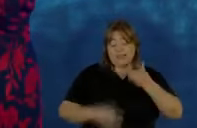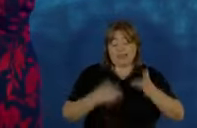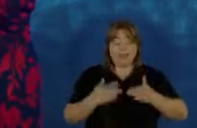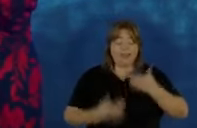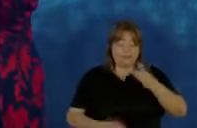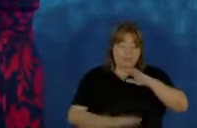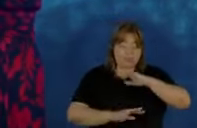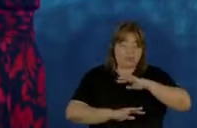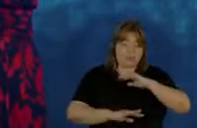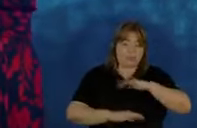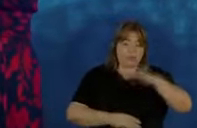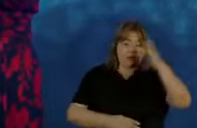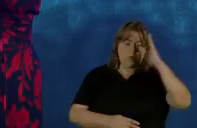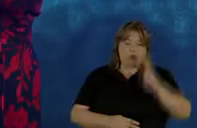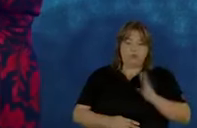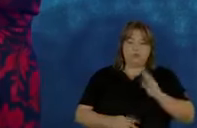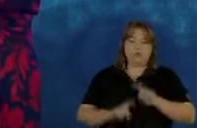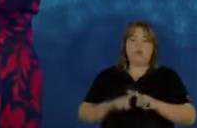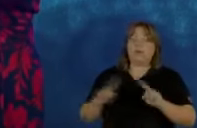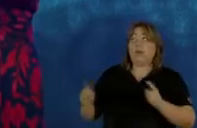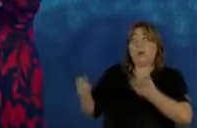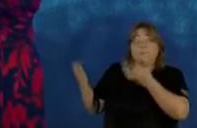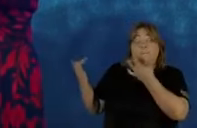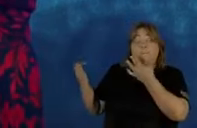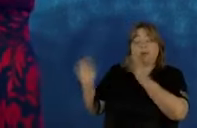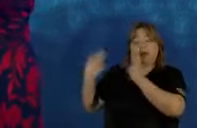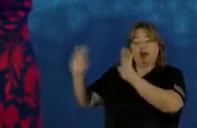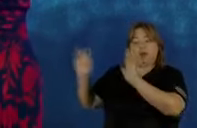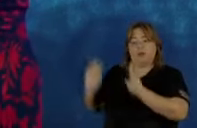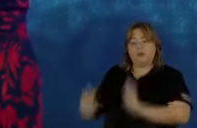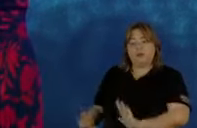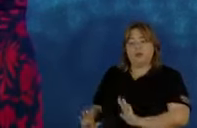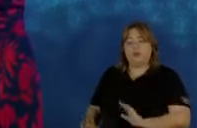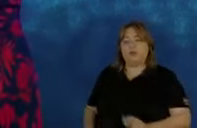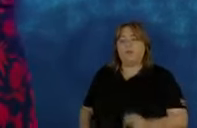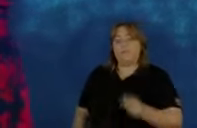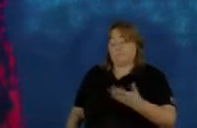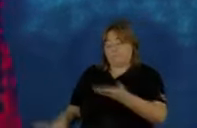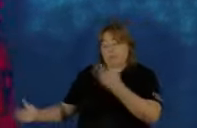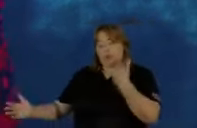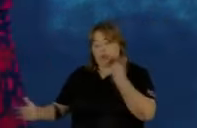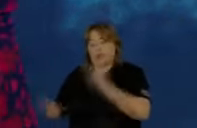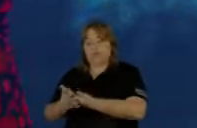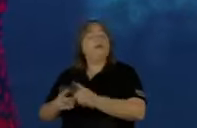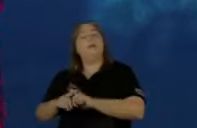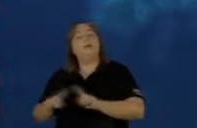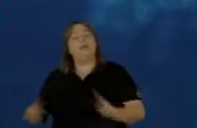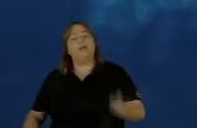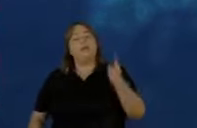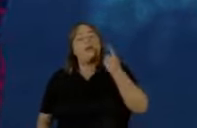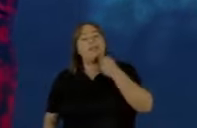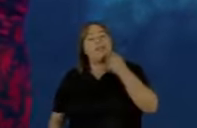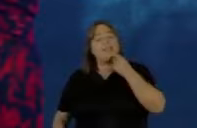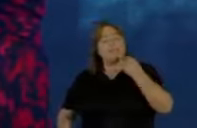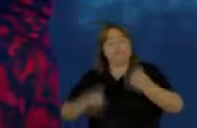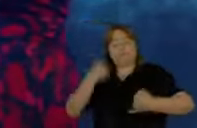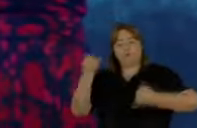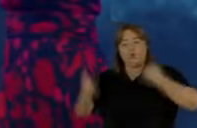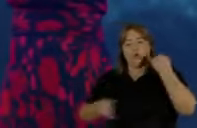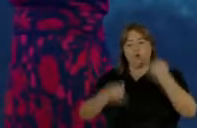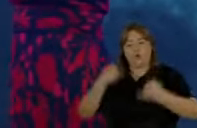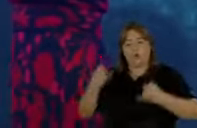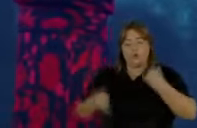Señor. Aunque estás esperando tu milagro, si Dios te habló, viene tu milagro. Pero dice que se goza en